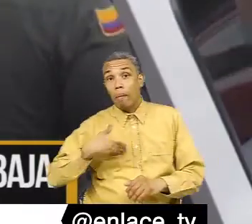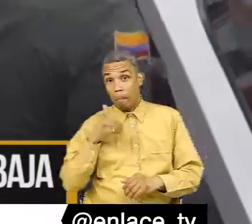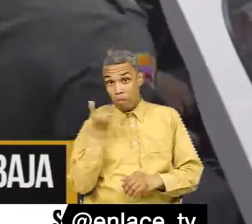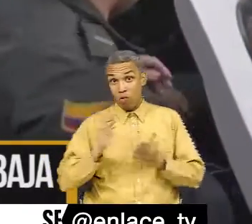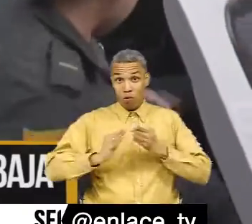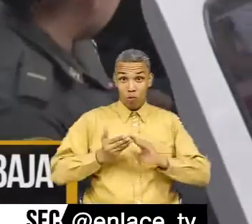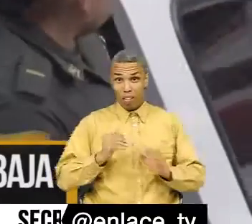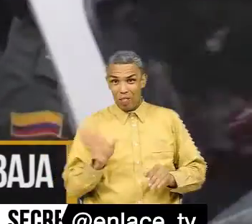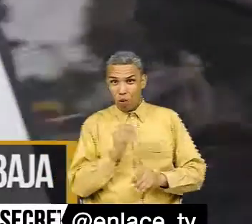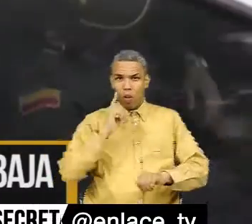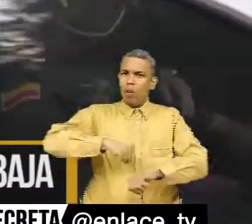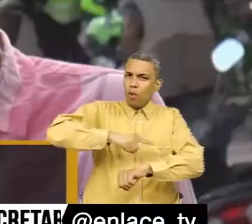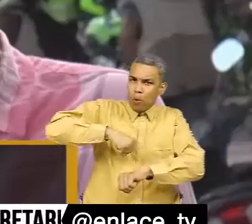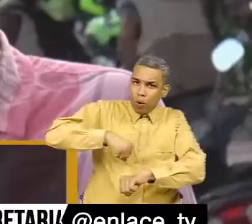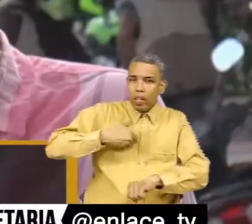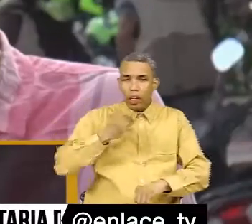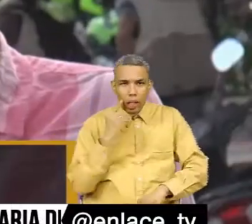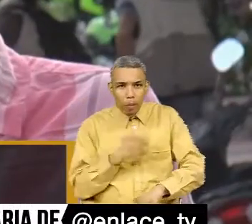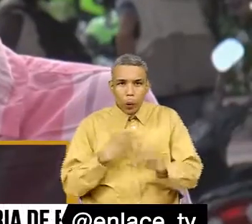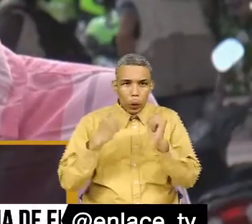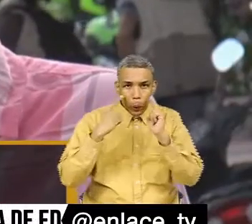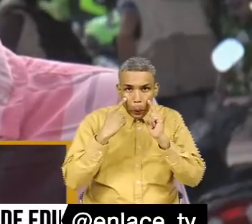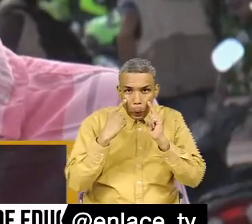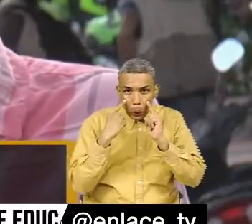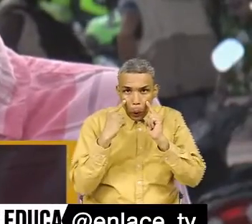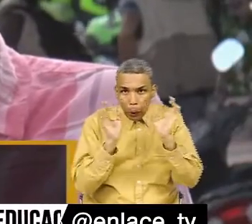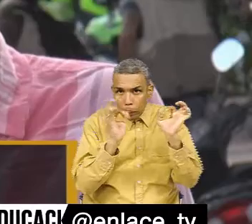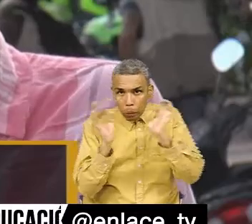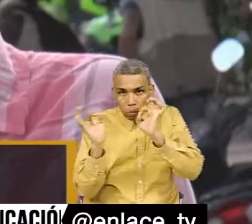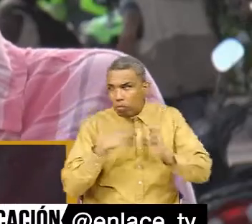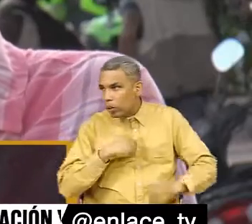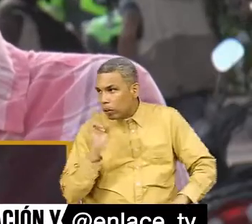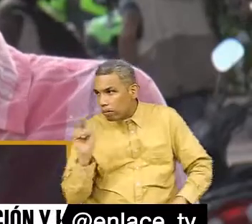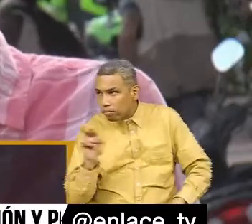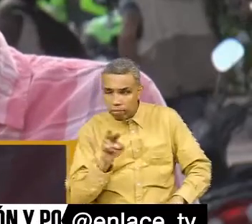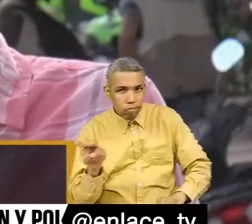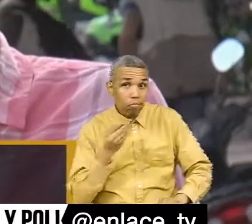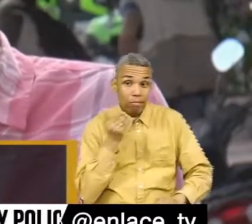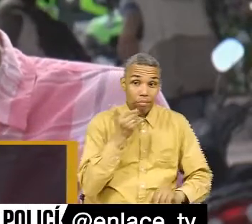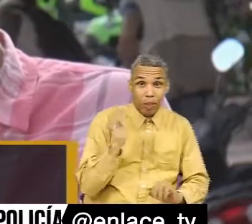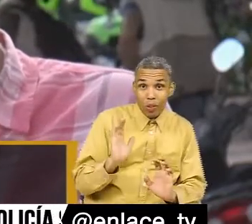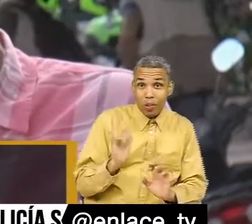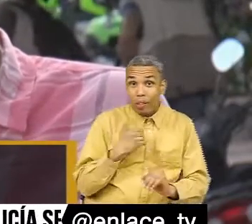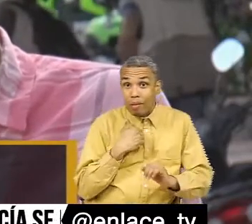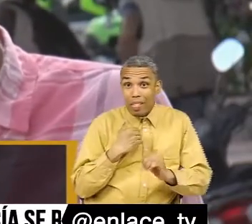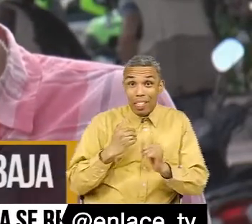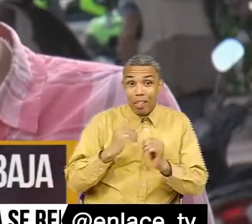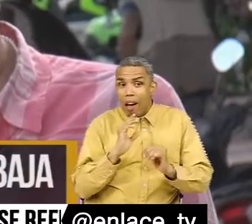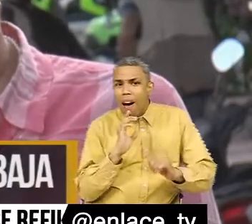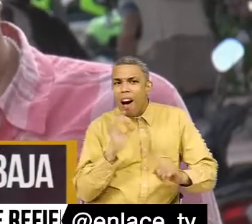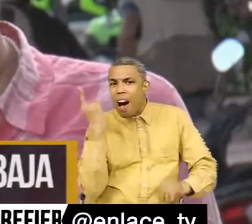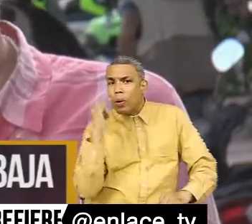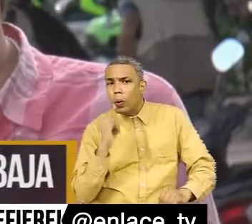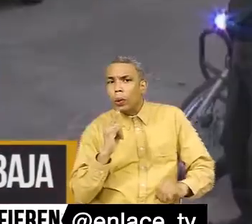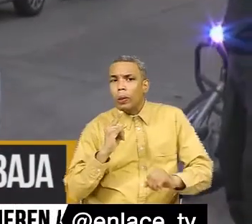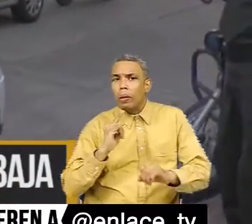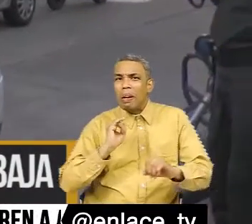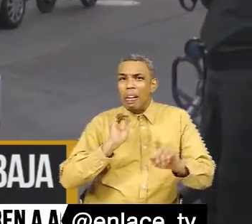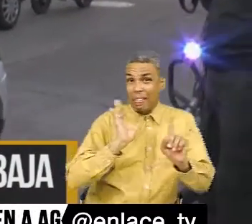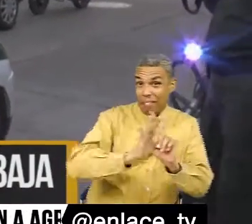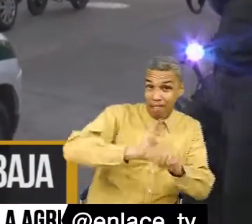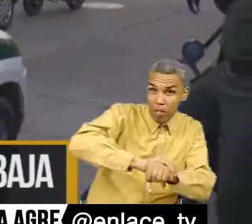más alerta inicialmente y preparados para después. El paso siguiente sería llamar a la policía y actuar con ellos.